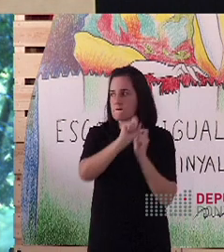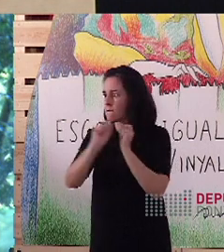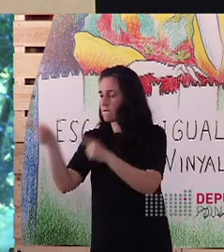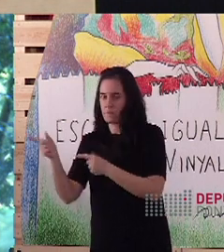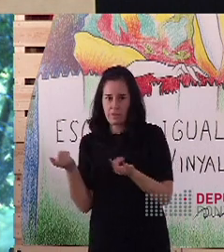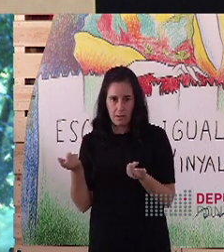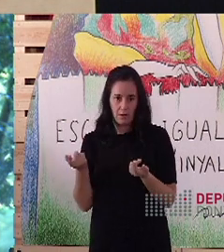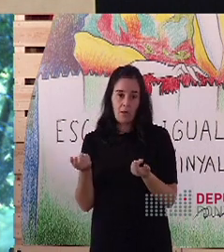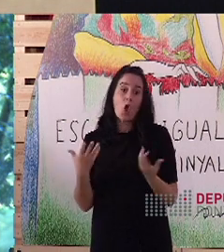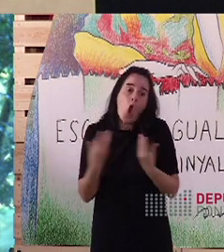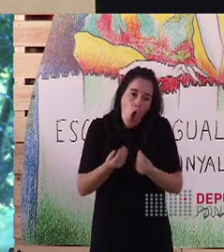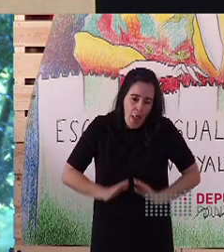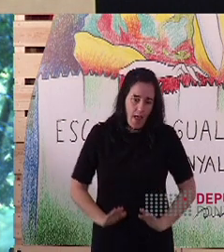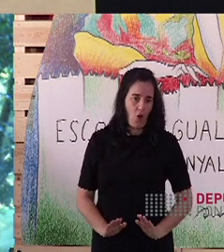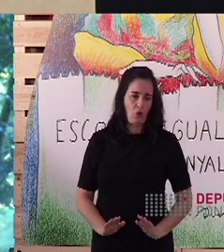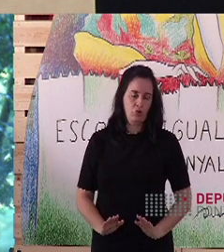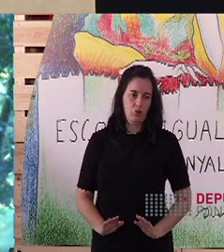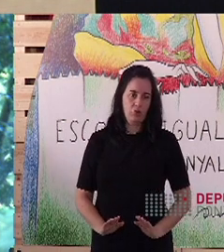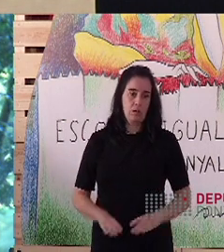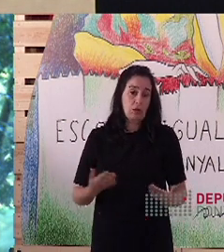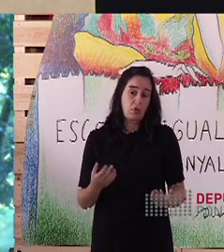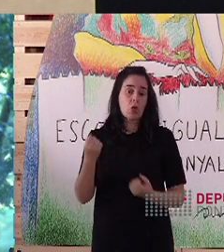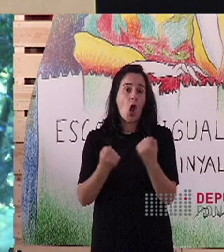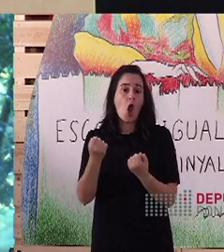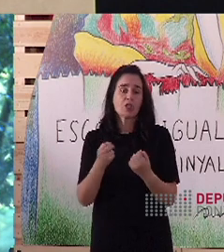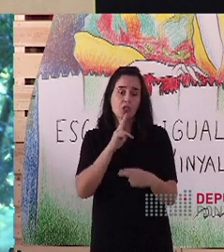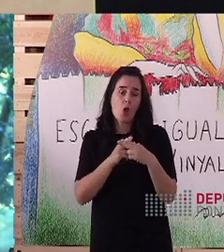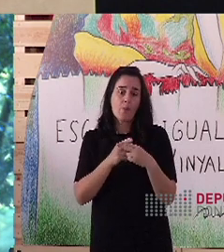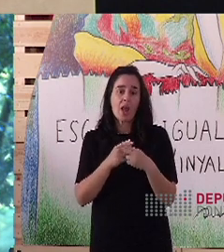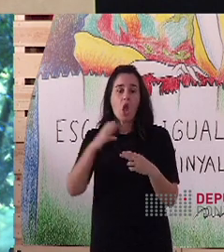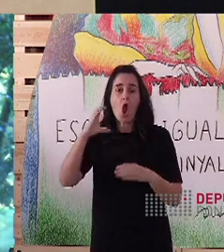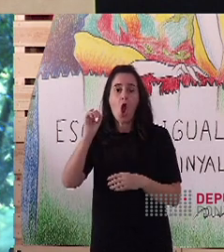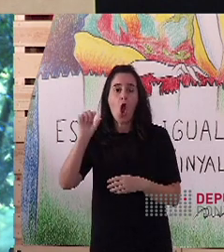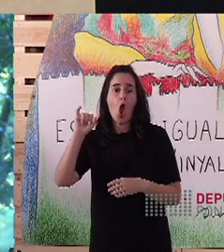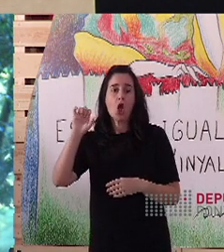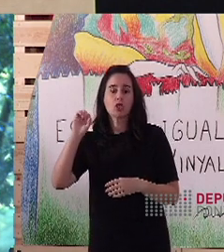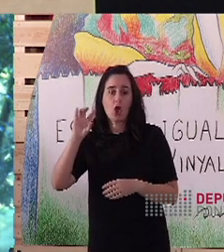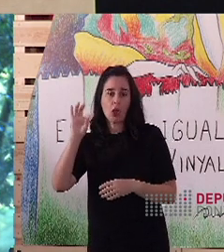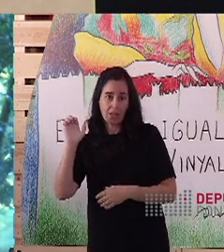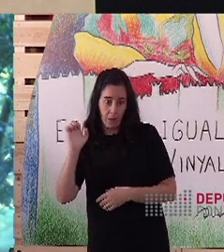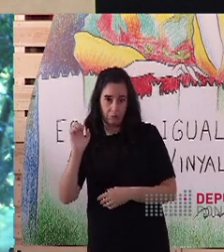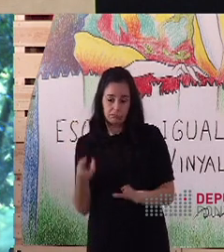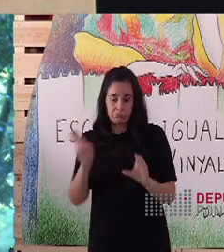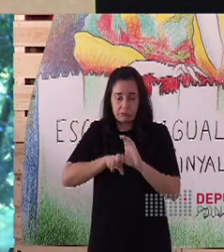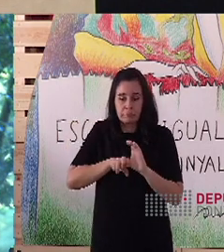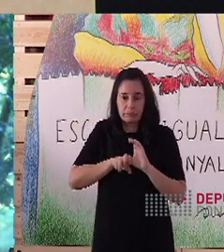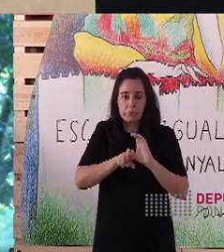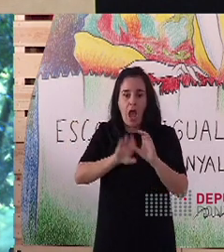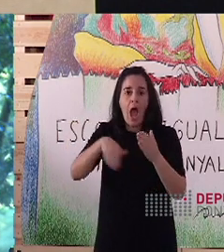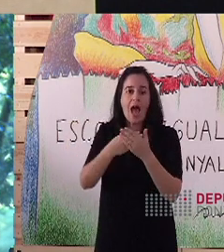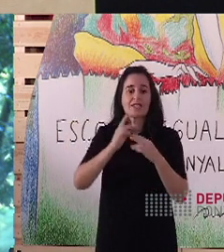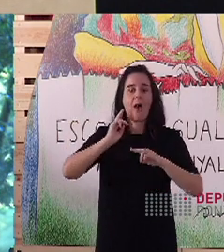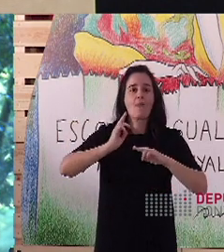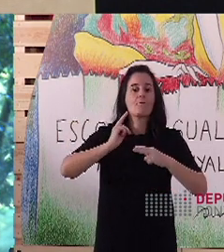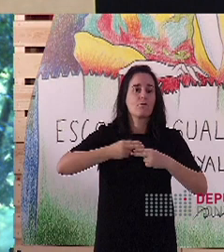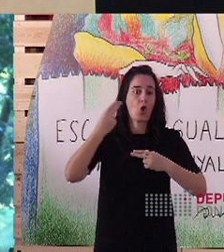con sus hijas. Se metían en aquellos coches, en los coyotes, que iban hasta la frontera de México para pasar a Estados Unidos,